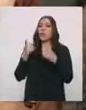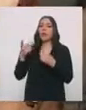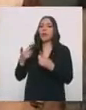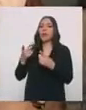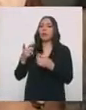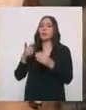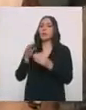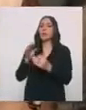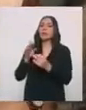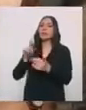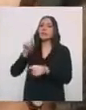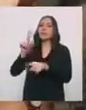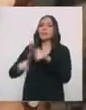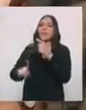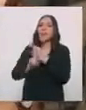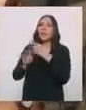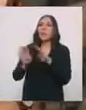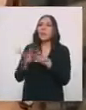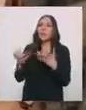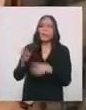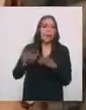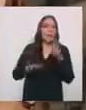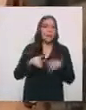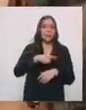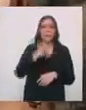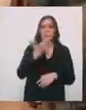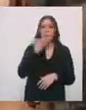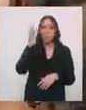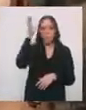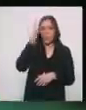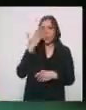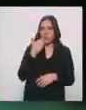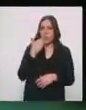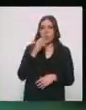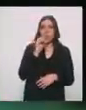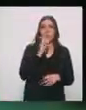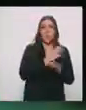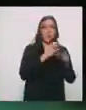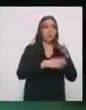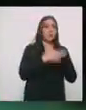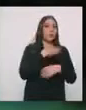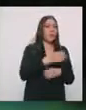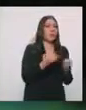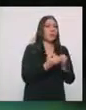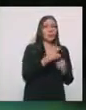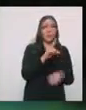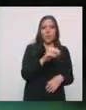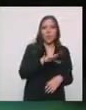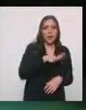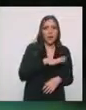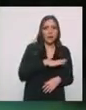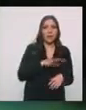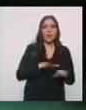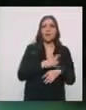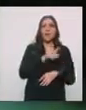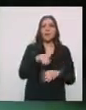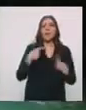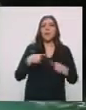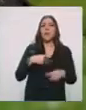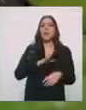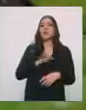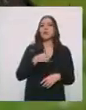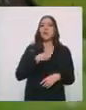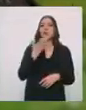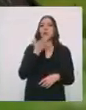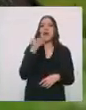que tenemos es cómo aprendemos a superar lo adverso, porque la realidad a veces lo aprendemos a partir de resistir y adaptarnos, y eso nos limita,